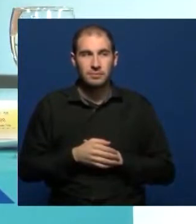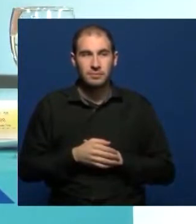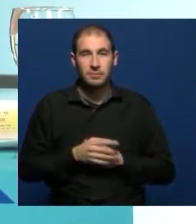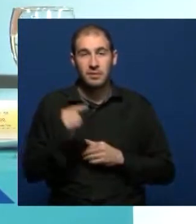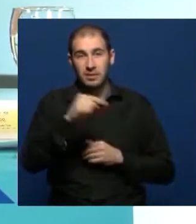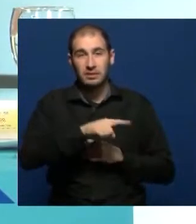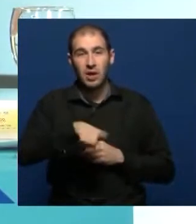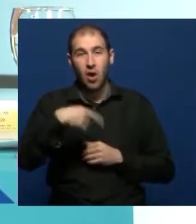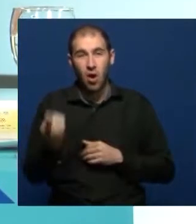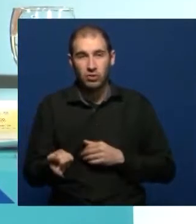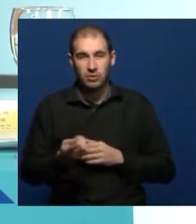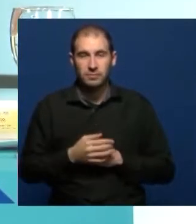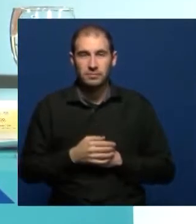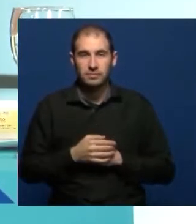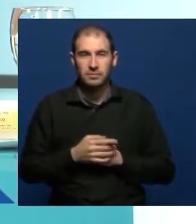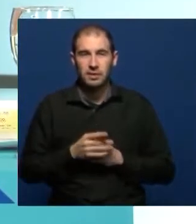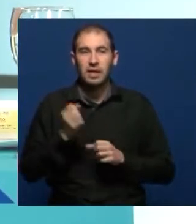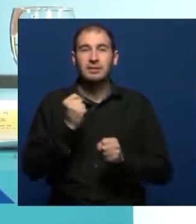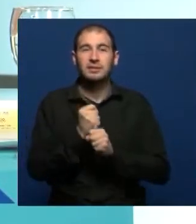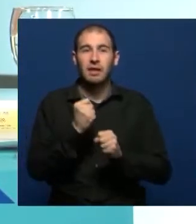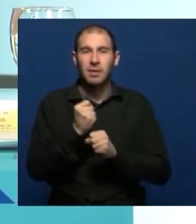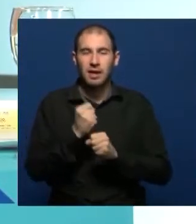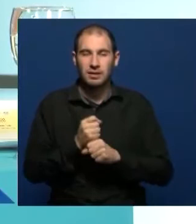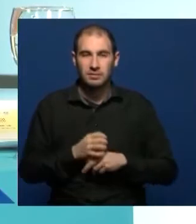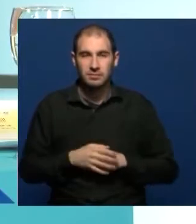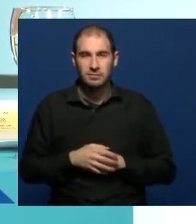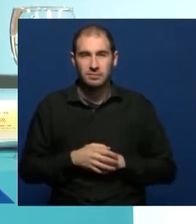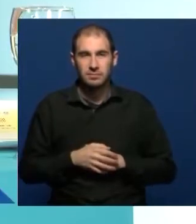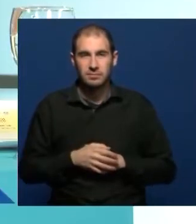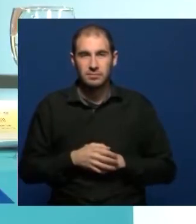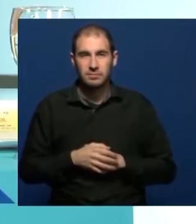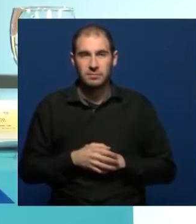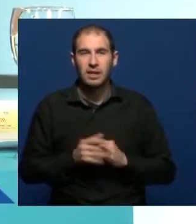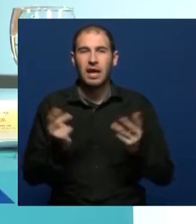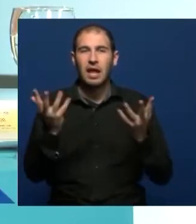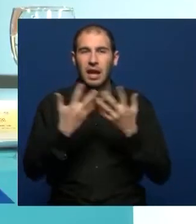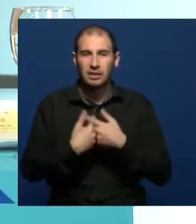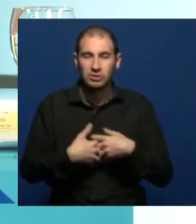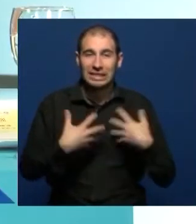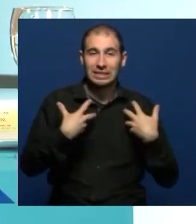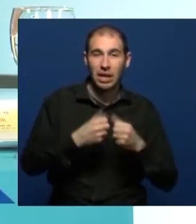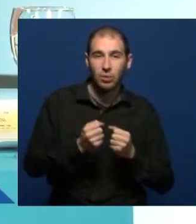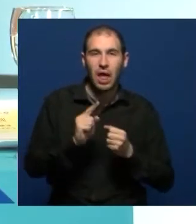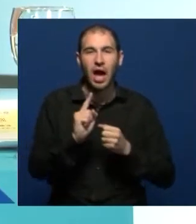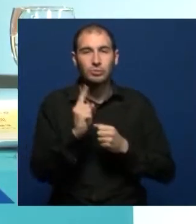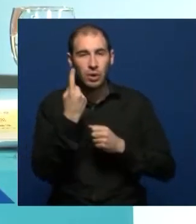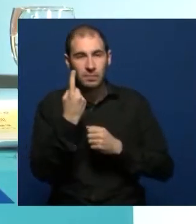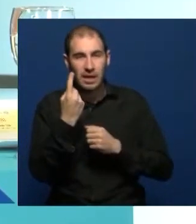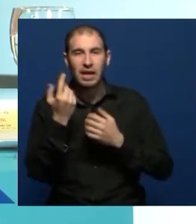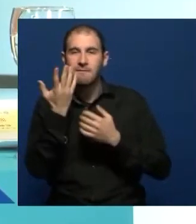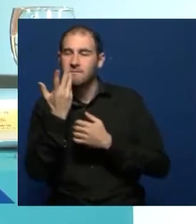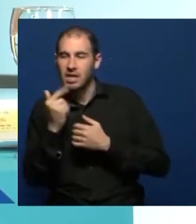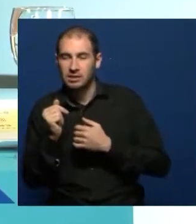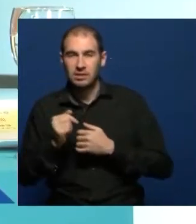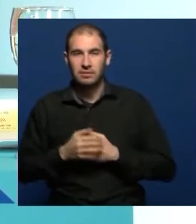Este otro es en el que trabajamos un poco la vinculación entre salud, autonomía y